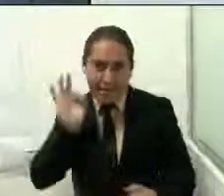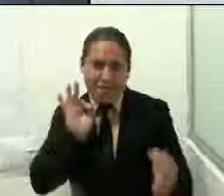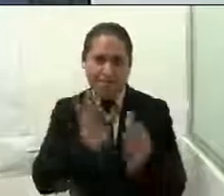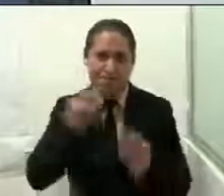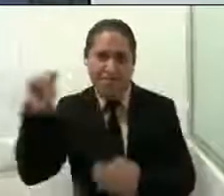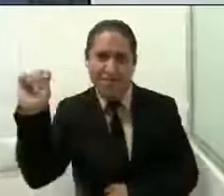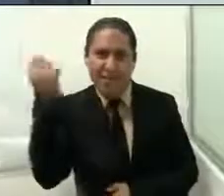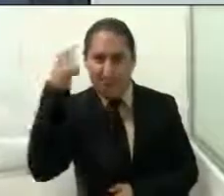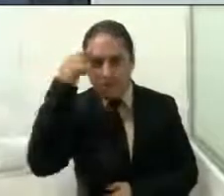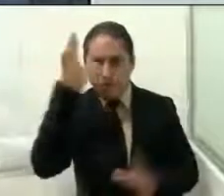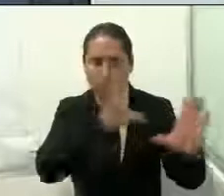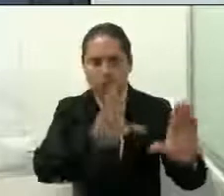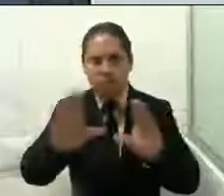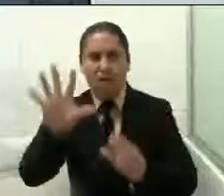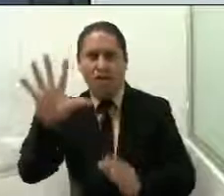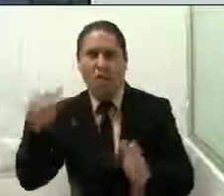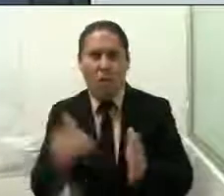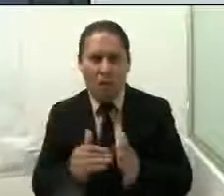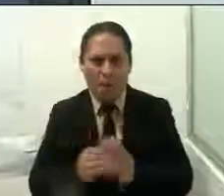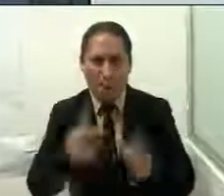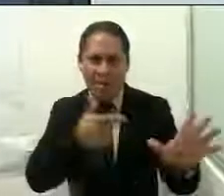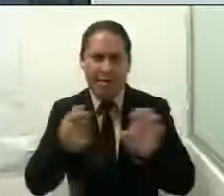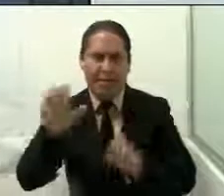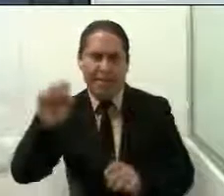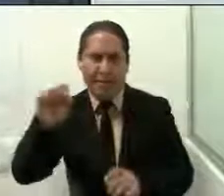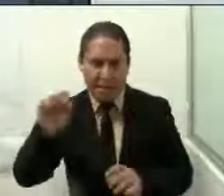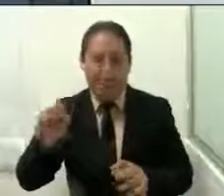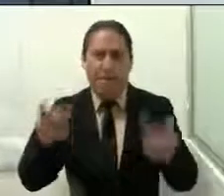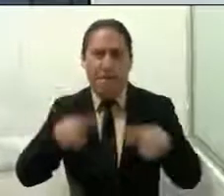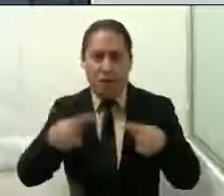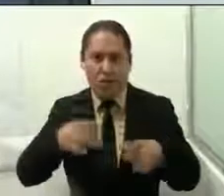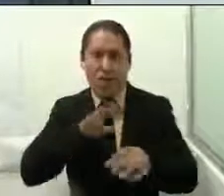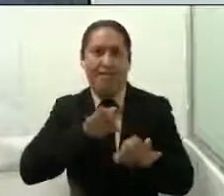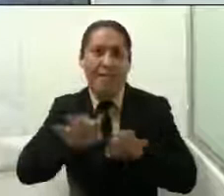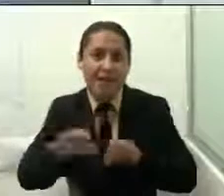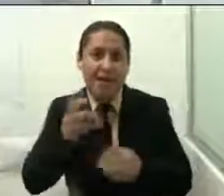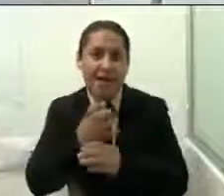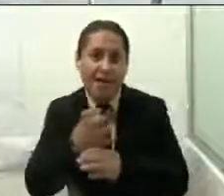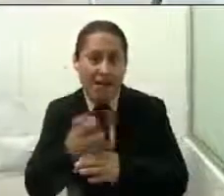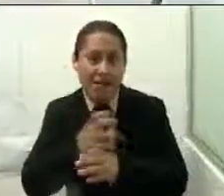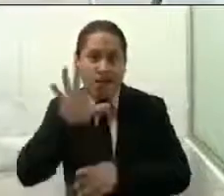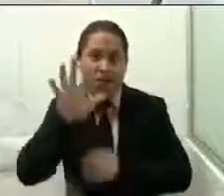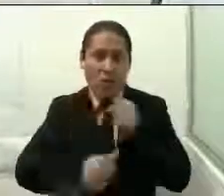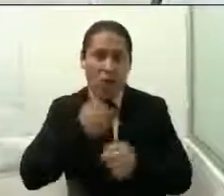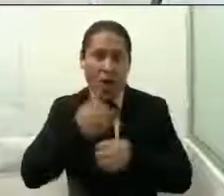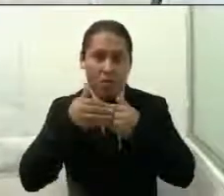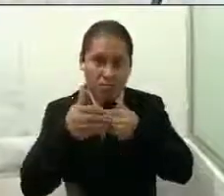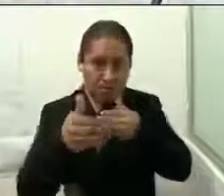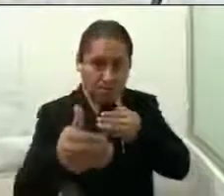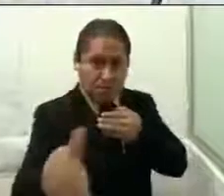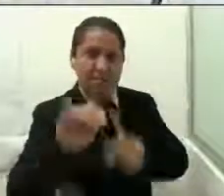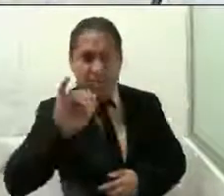a 5.760 cafeticultores en los 5 años de gobierno se